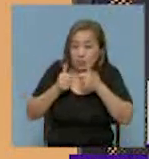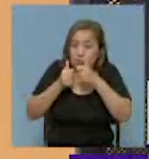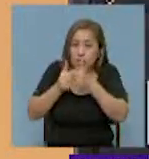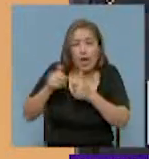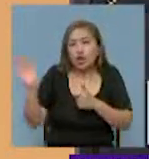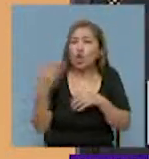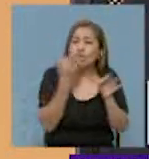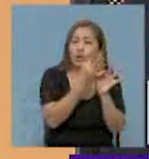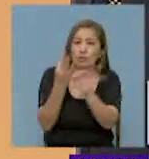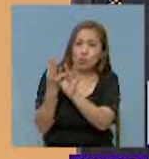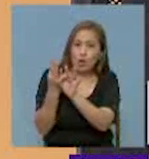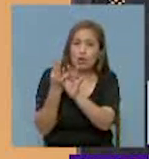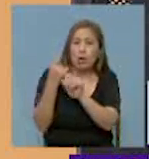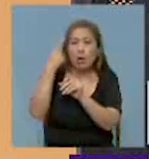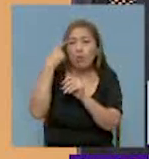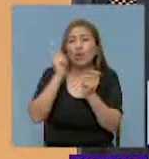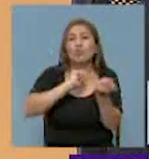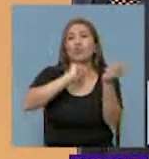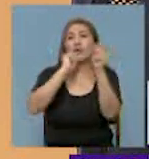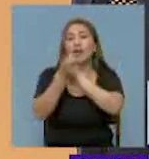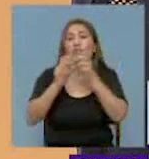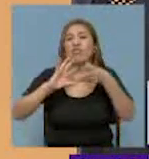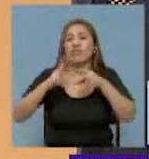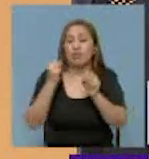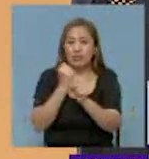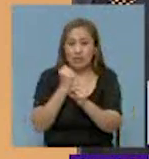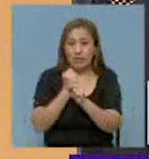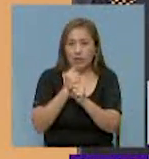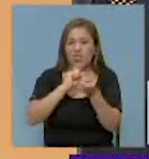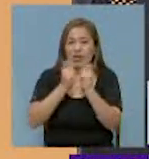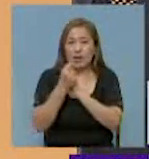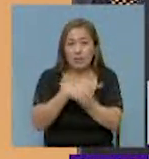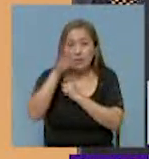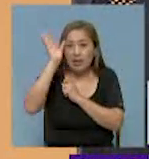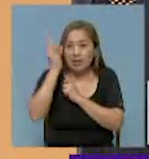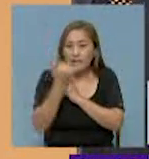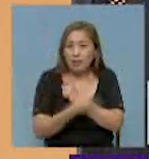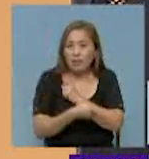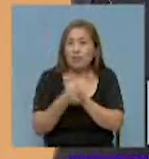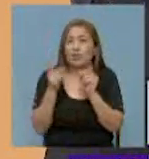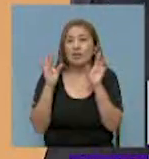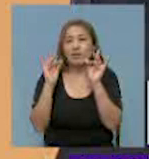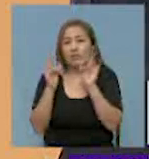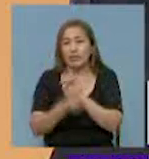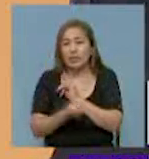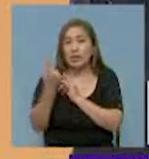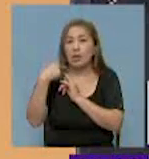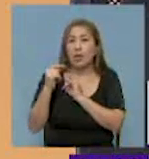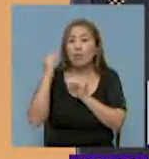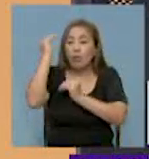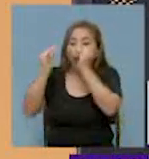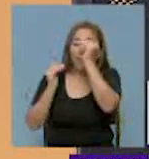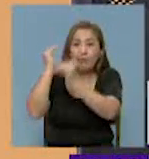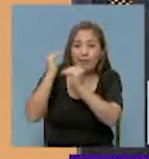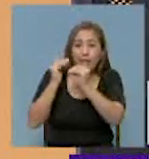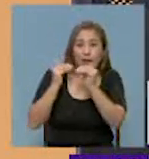toda la institución deportiva en cambio sabemos que tiene complejidad pero venimos capacitando a